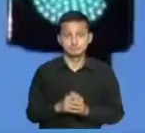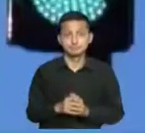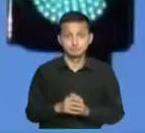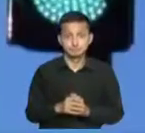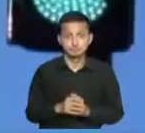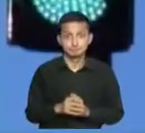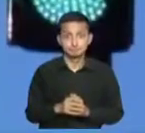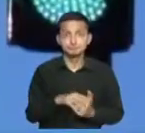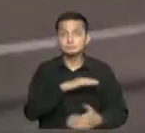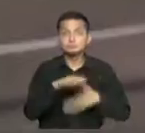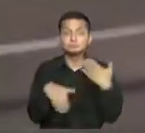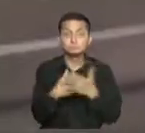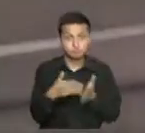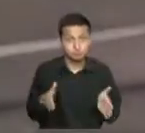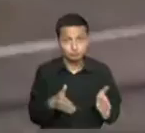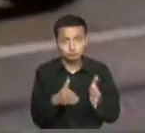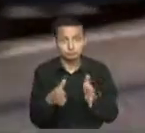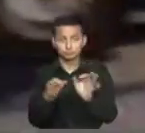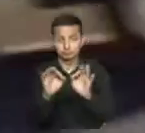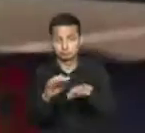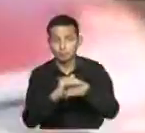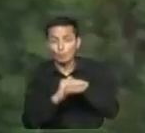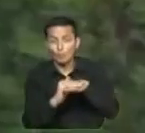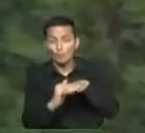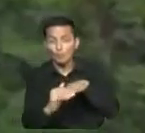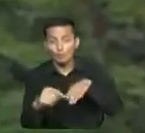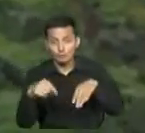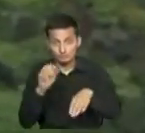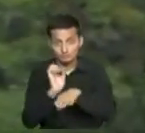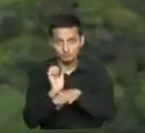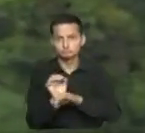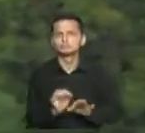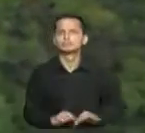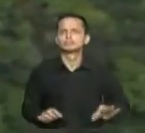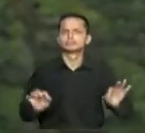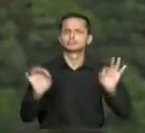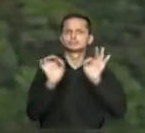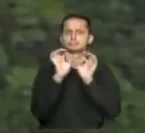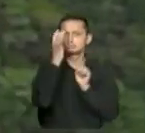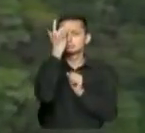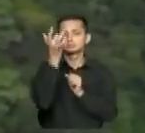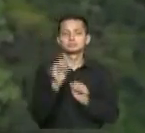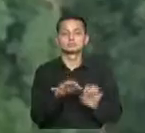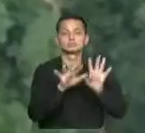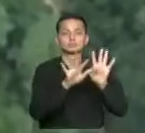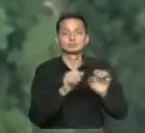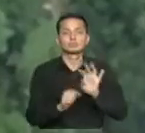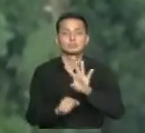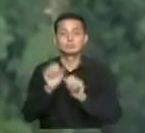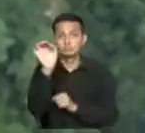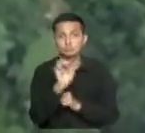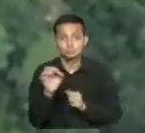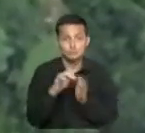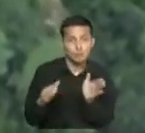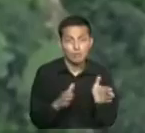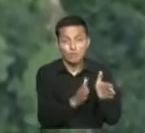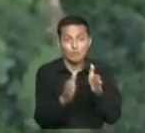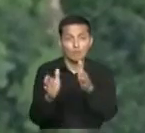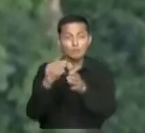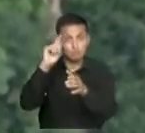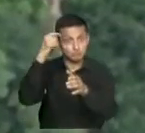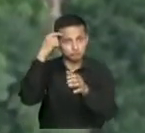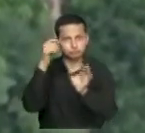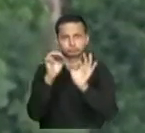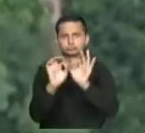este sentido, el buen estado de las vías a nivel nacional ha sido vital, pues el 94% de la red vial estatal está